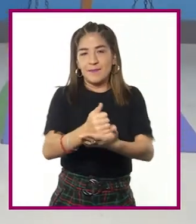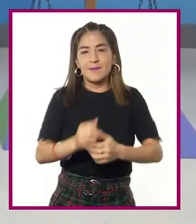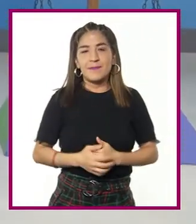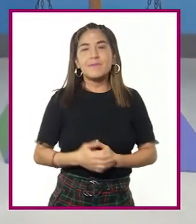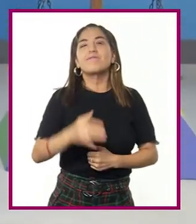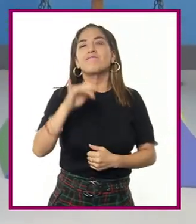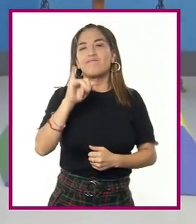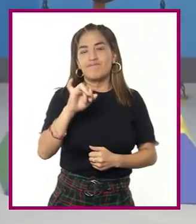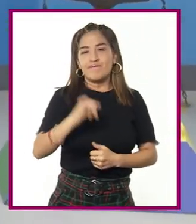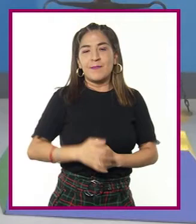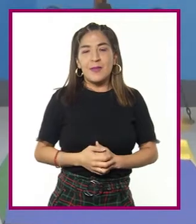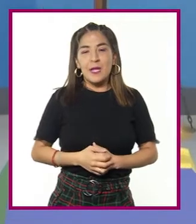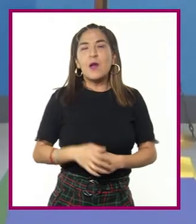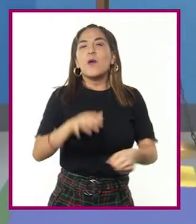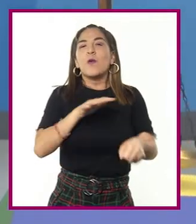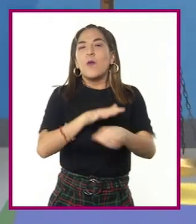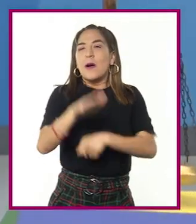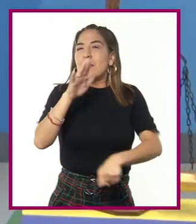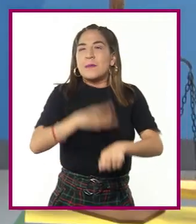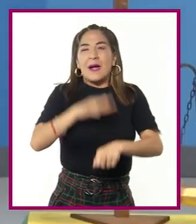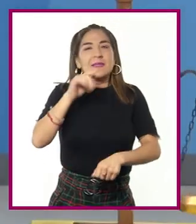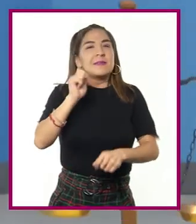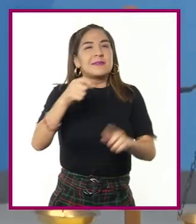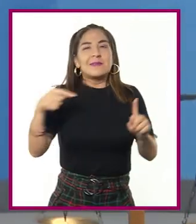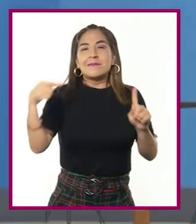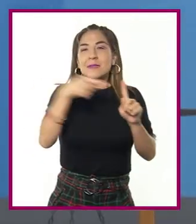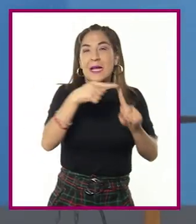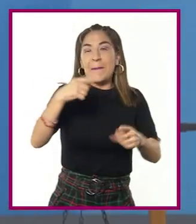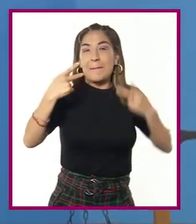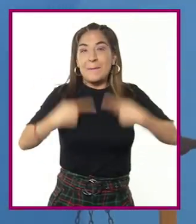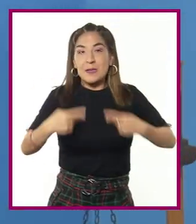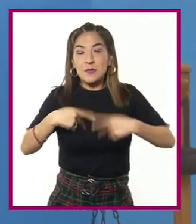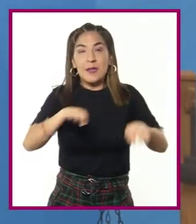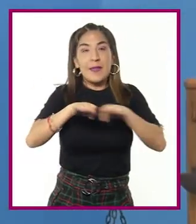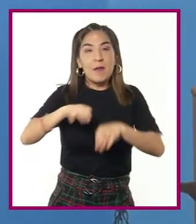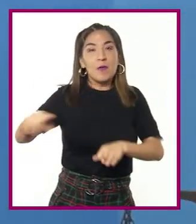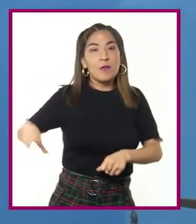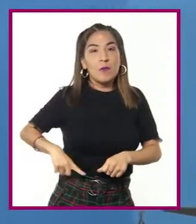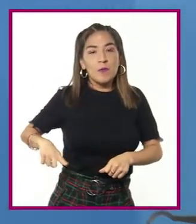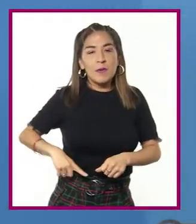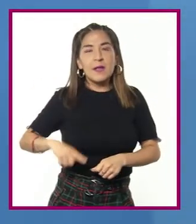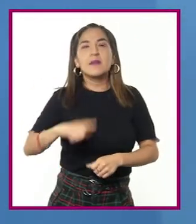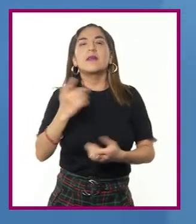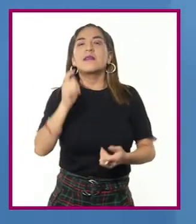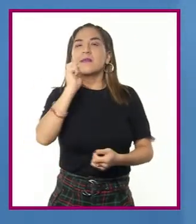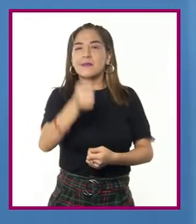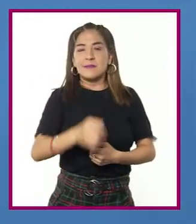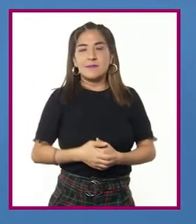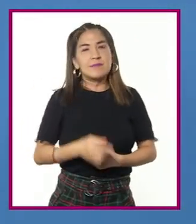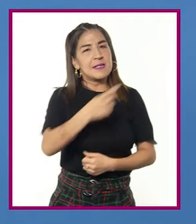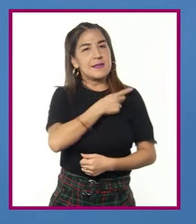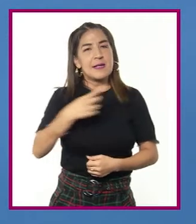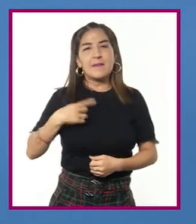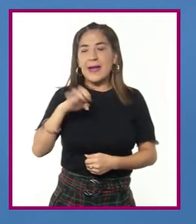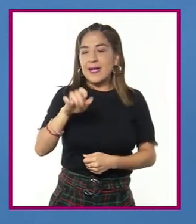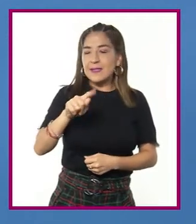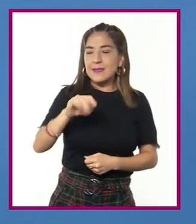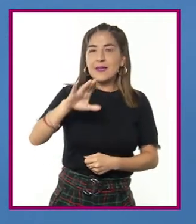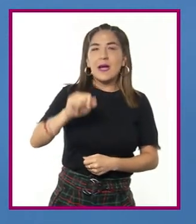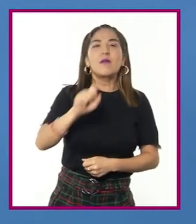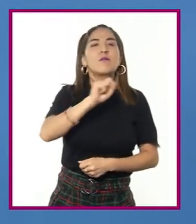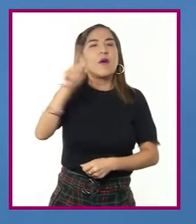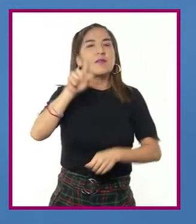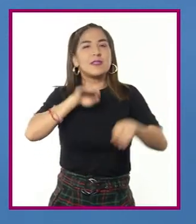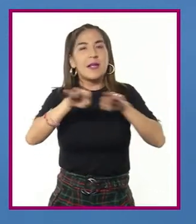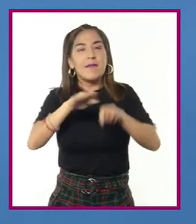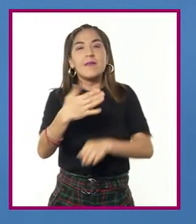es. Uno de los rasgos que debe sobresalir en una servidora o servidor público es proceder con ética, ya que las consecuencias de